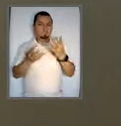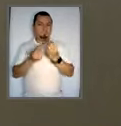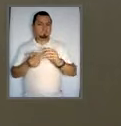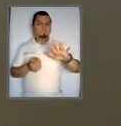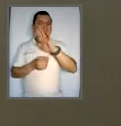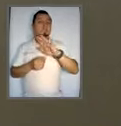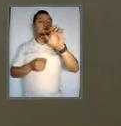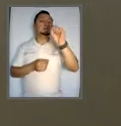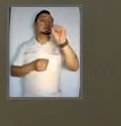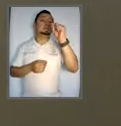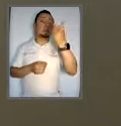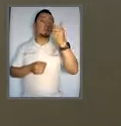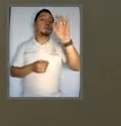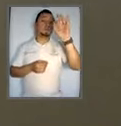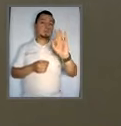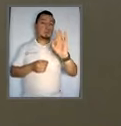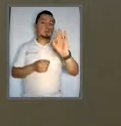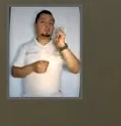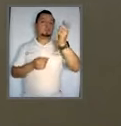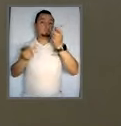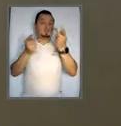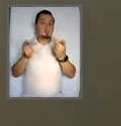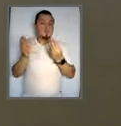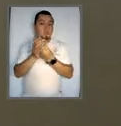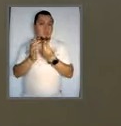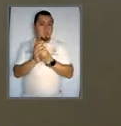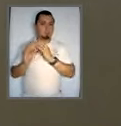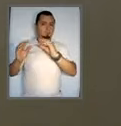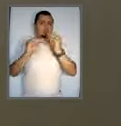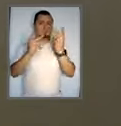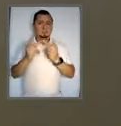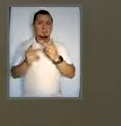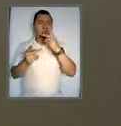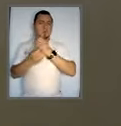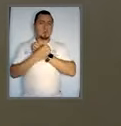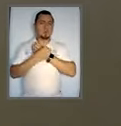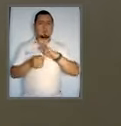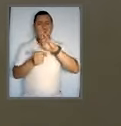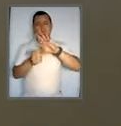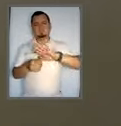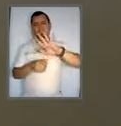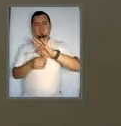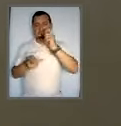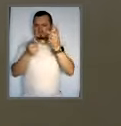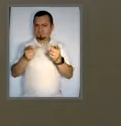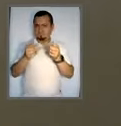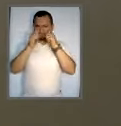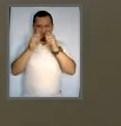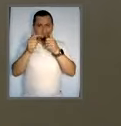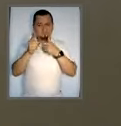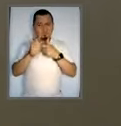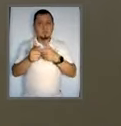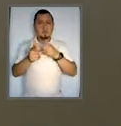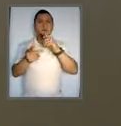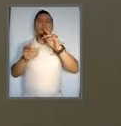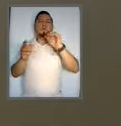del 66% del curso, de todos los alumnos de educación básica y media superior,